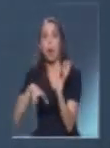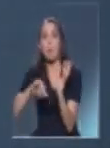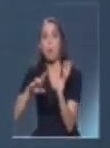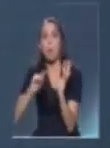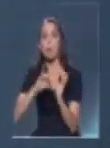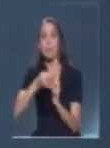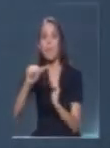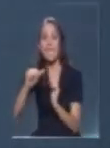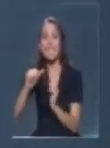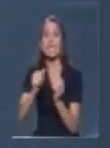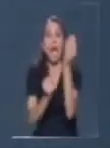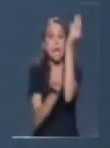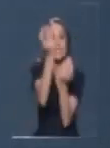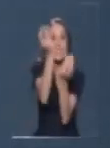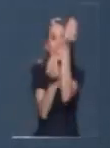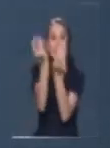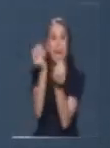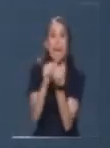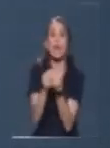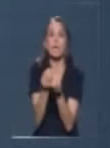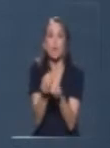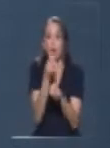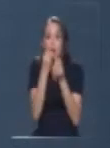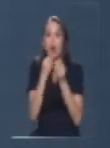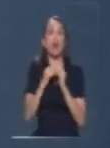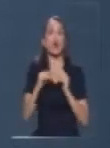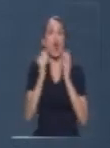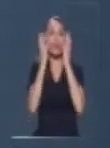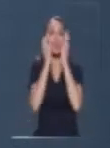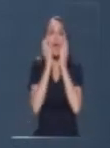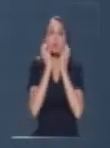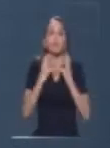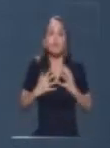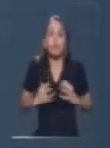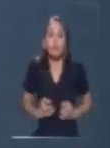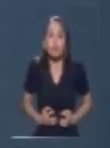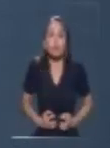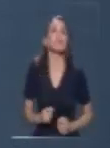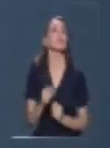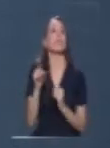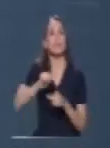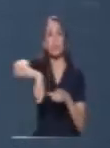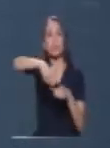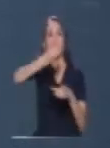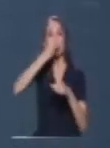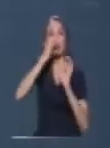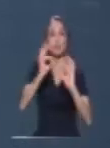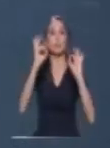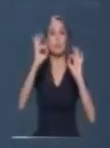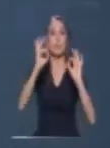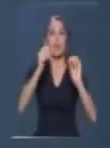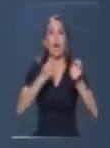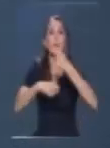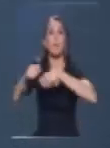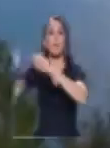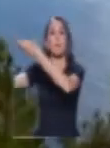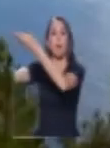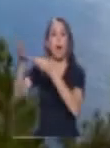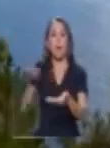manera sustentable estos frutos ricos en antioxidantes, además, y esperan preparar productos gourmet que puedan llegar incluso al continente.